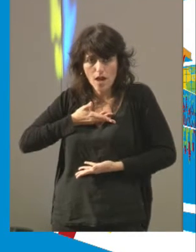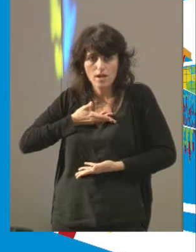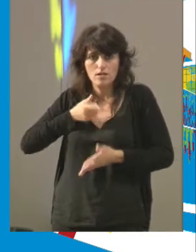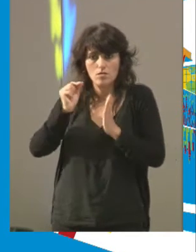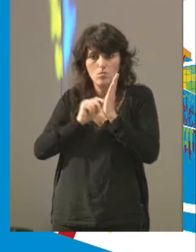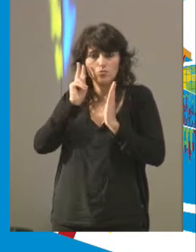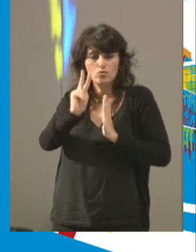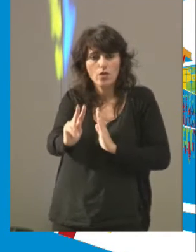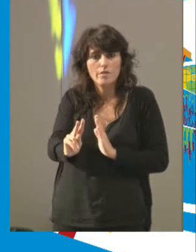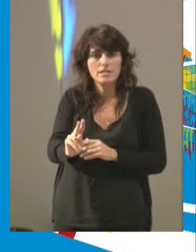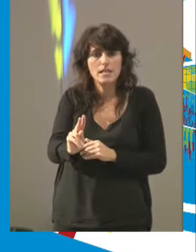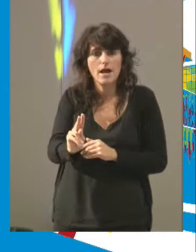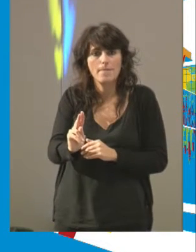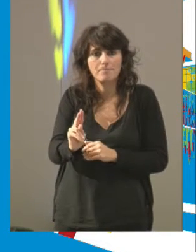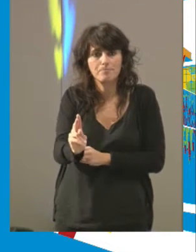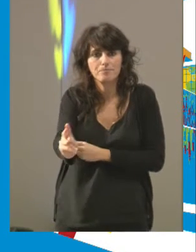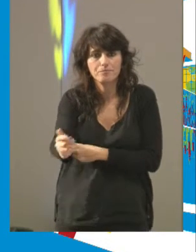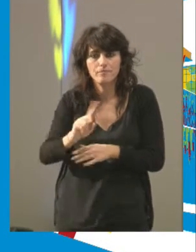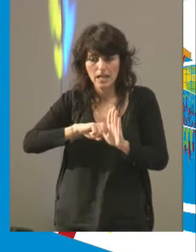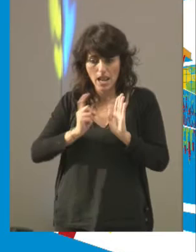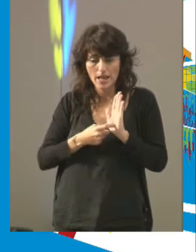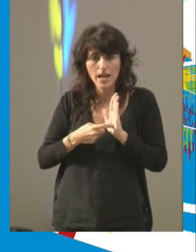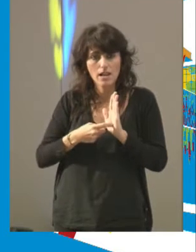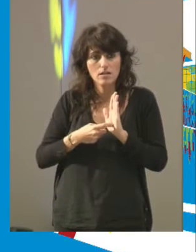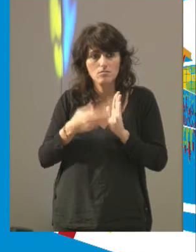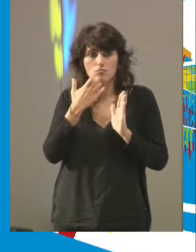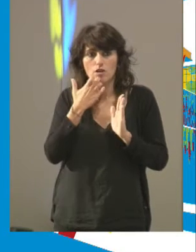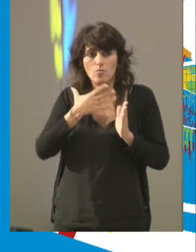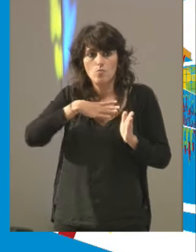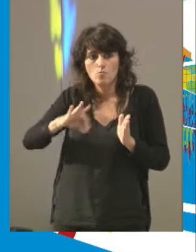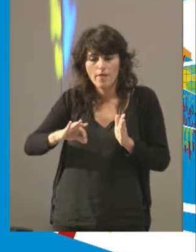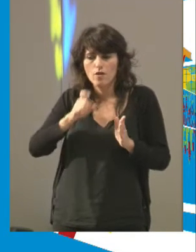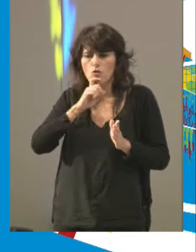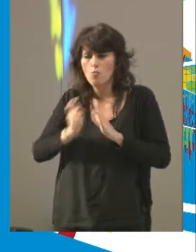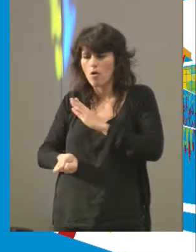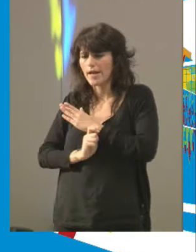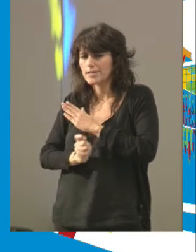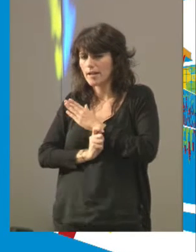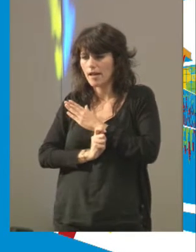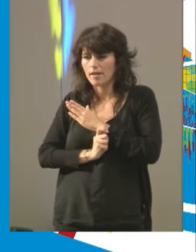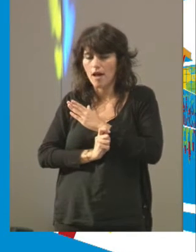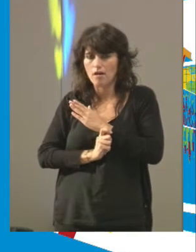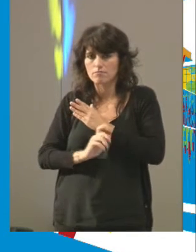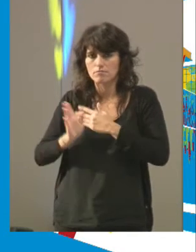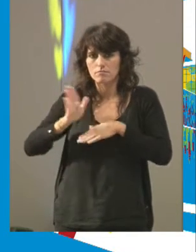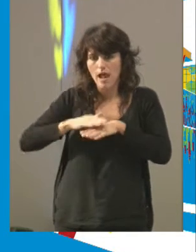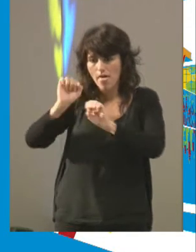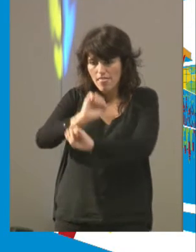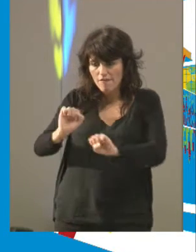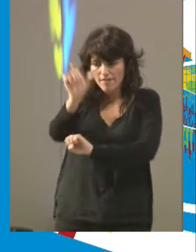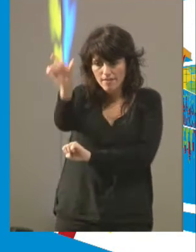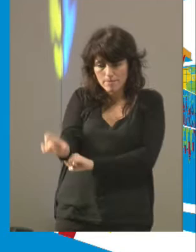desde el punto de vista legal hasta cómo poder generar una estrategia en la defensa de una